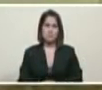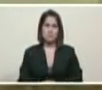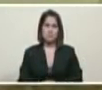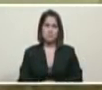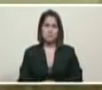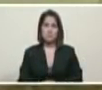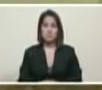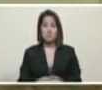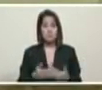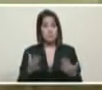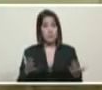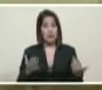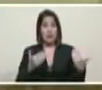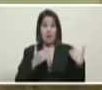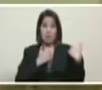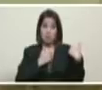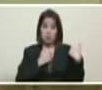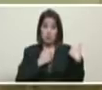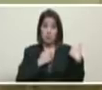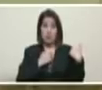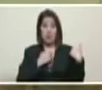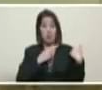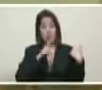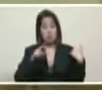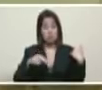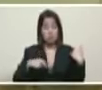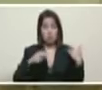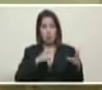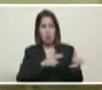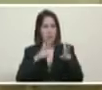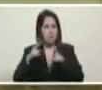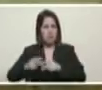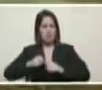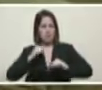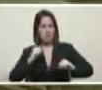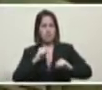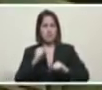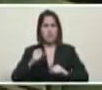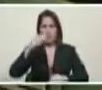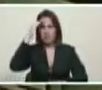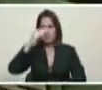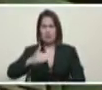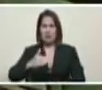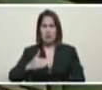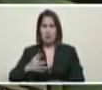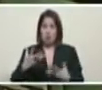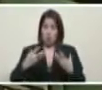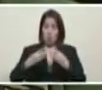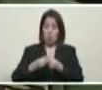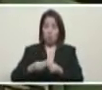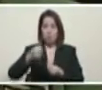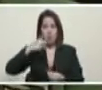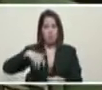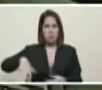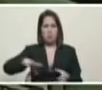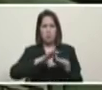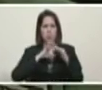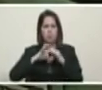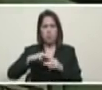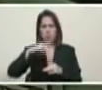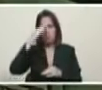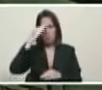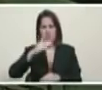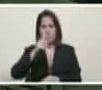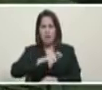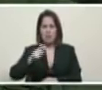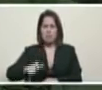Y nos toca a nosotros entonces mover soldados, armas, fuerza militar, junto al pueblo, en unión cívico-militar. ¿Se